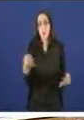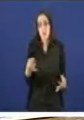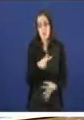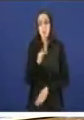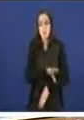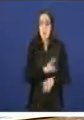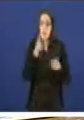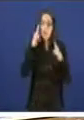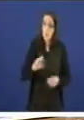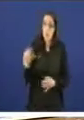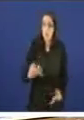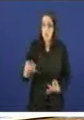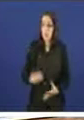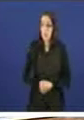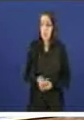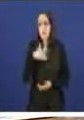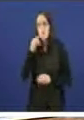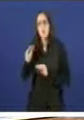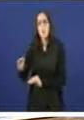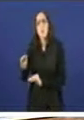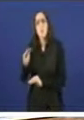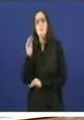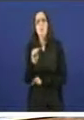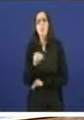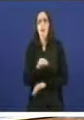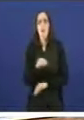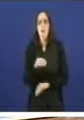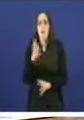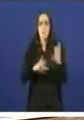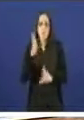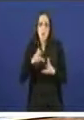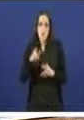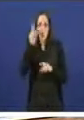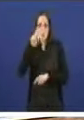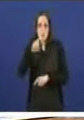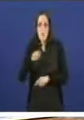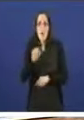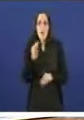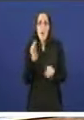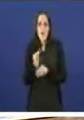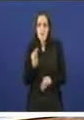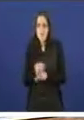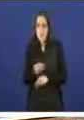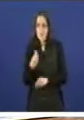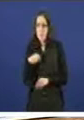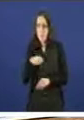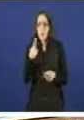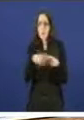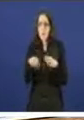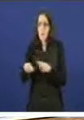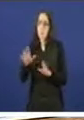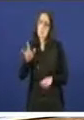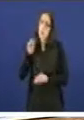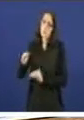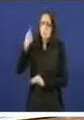consellería. Vostede pregunta a Administración Educativa se si va a garantir as actividades complementarias nos centros públicos galegos, pero vostede sabe perfectamente